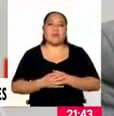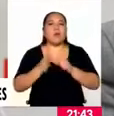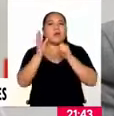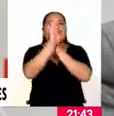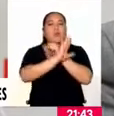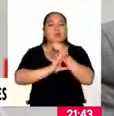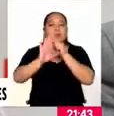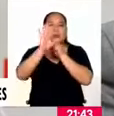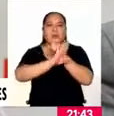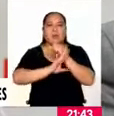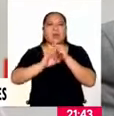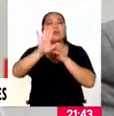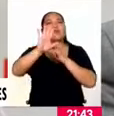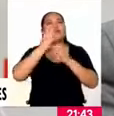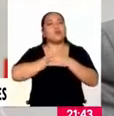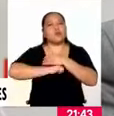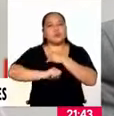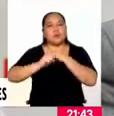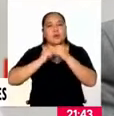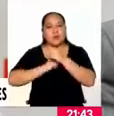protejan a sus hijos.